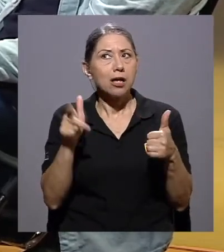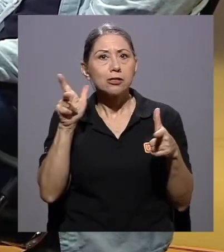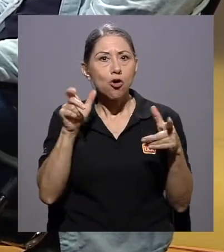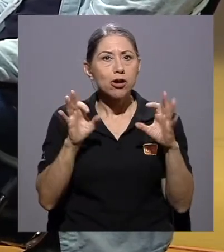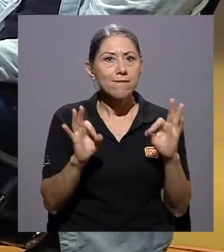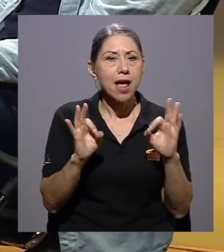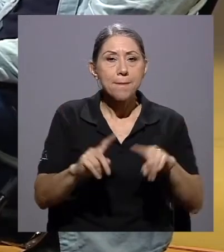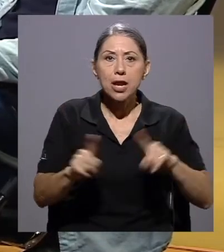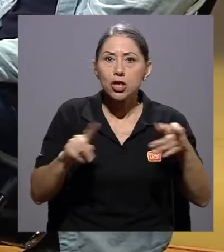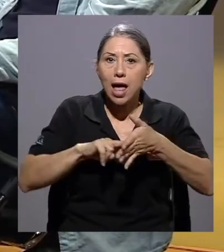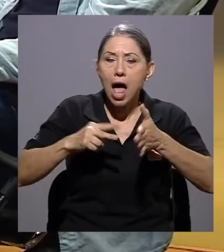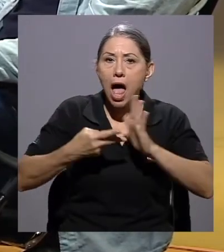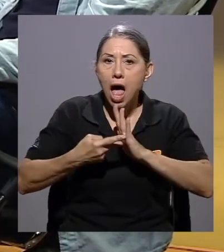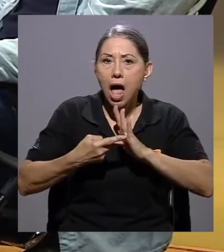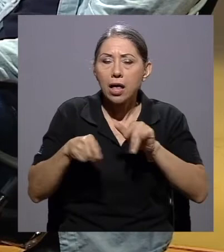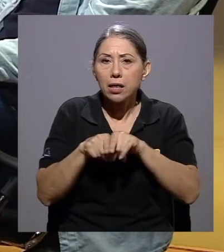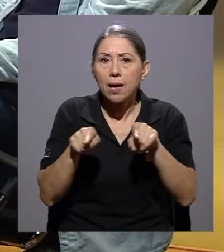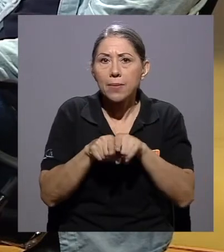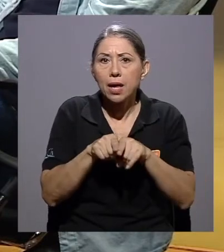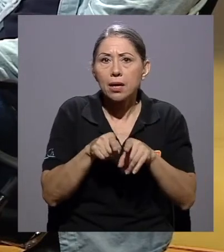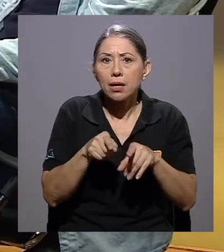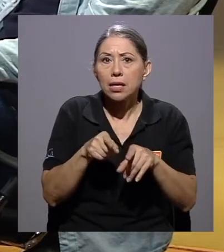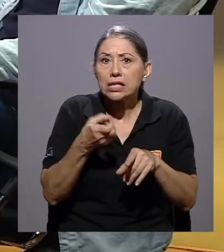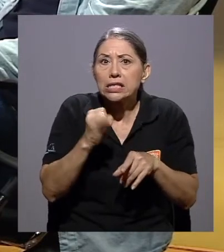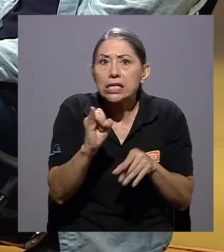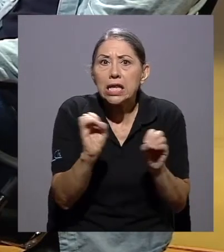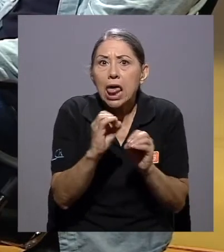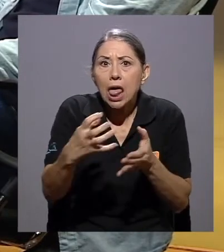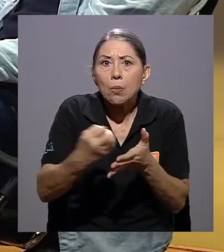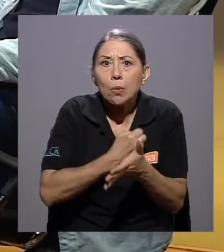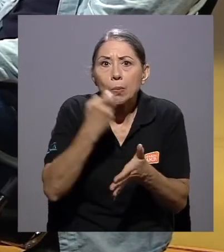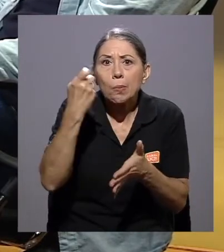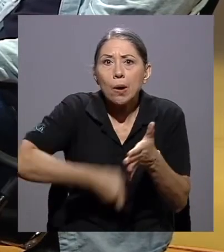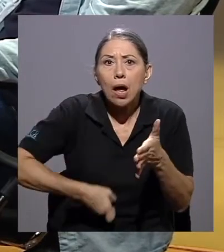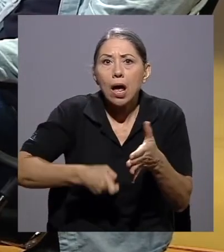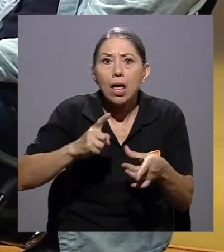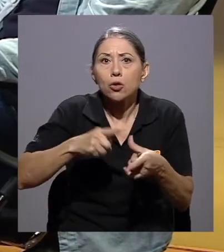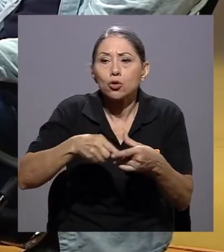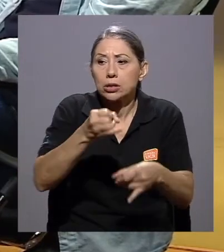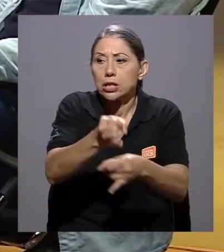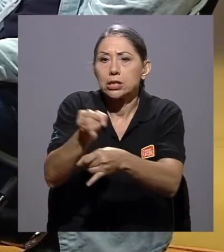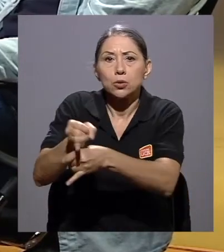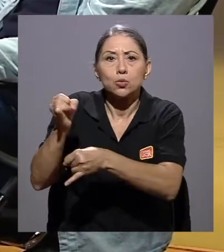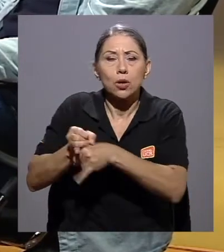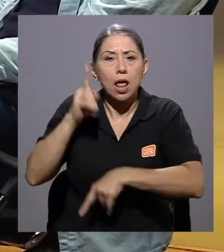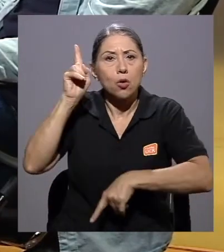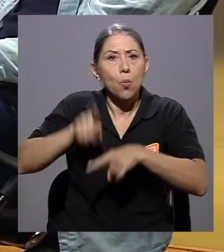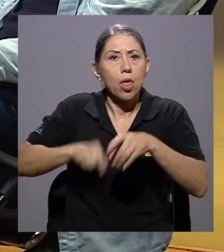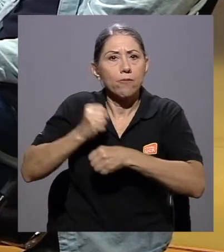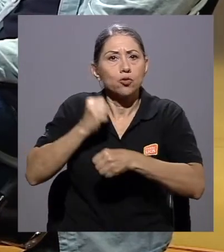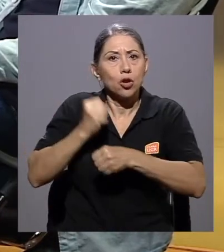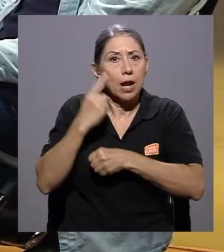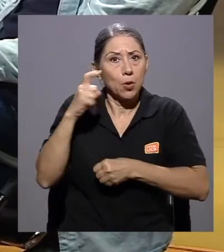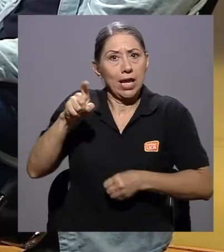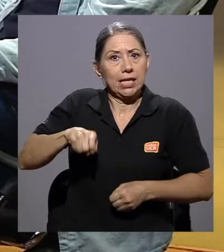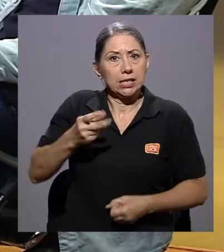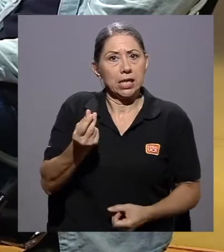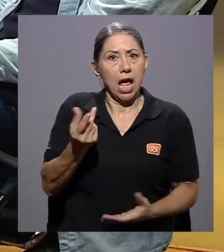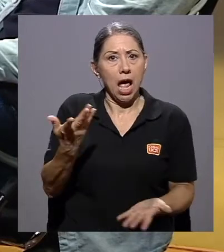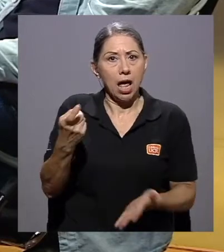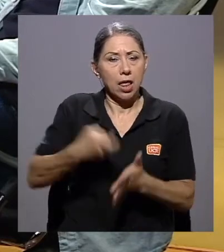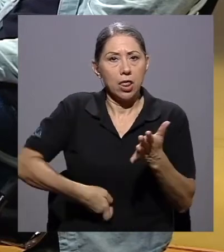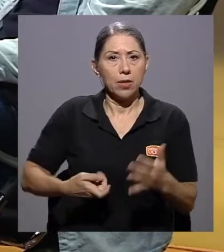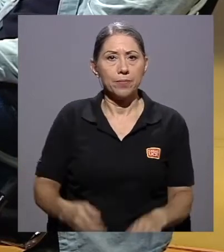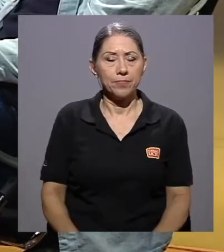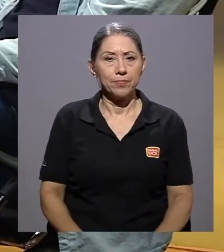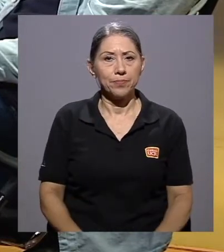implica que la institucionalidad no pueda funcionar ya que se alimenta de esto, ¿no? Que ahora que hablábamos de esto fuera de